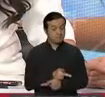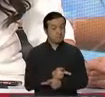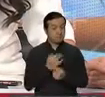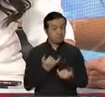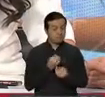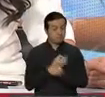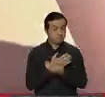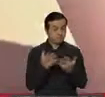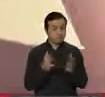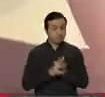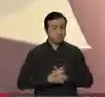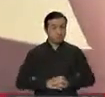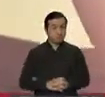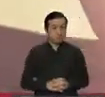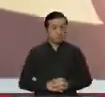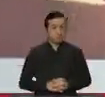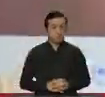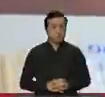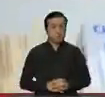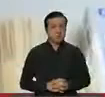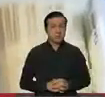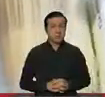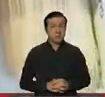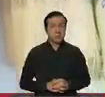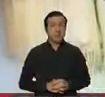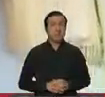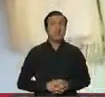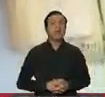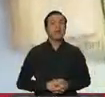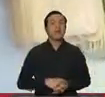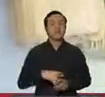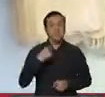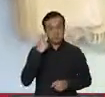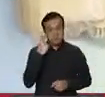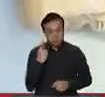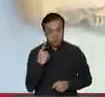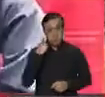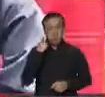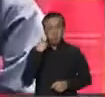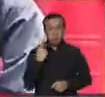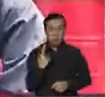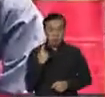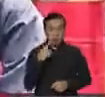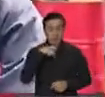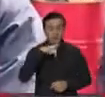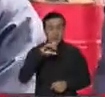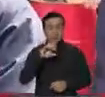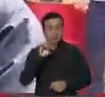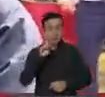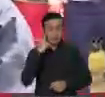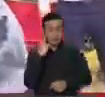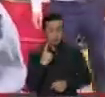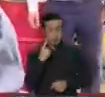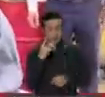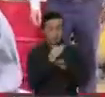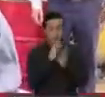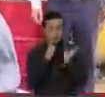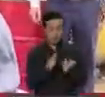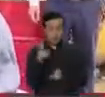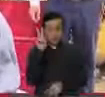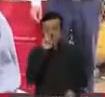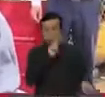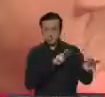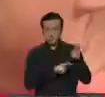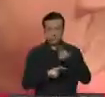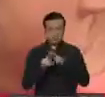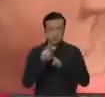normalidad. 100.000 pruebas PCR que llegaron a Quito han comenzado a aplicarse. En primer lugar, a los funcionarios que están enfrentando la pandemia